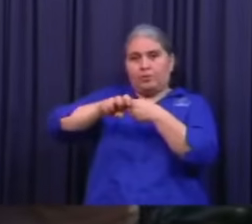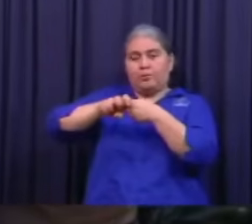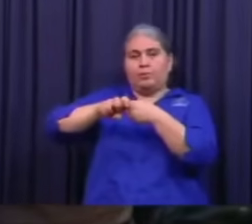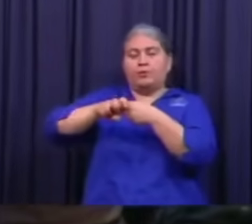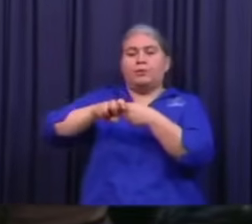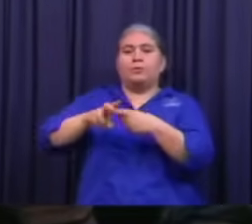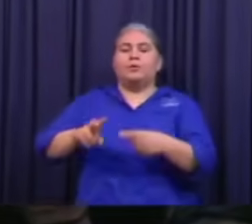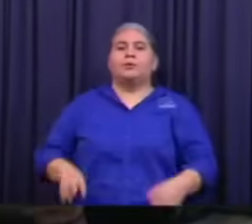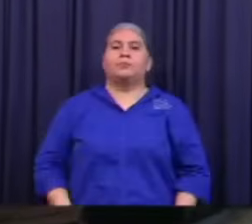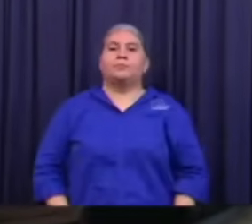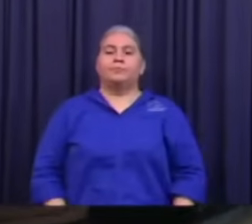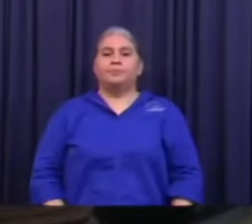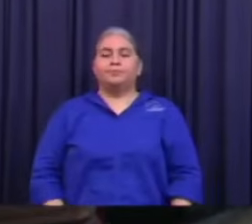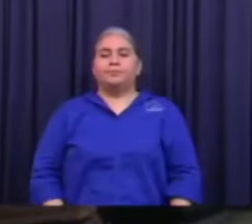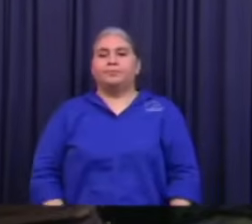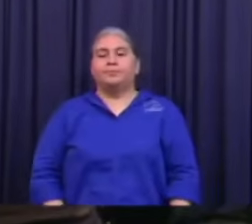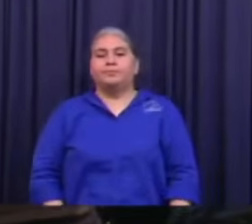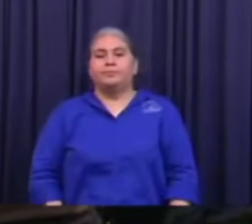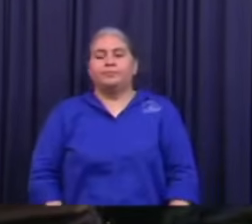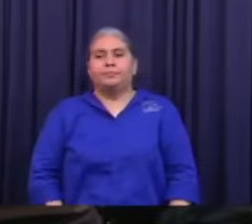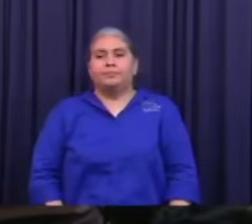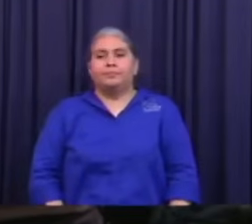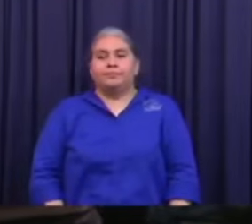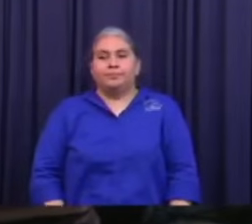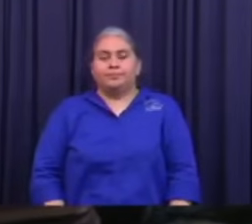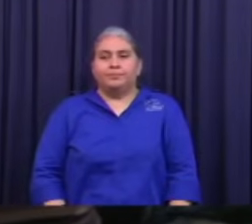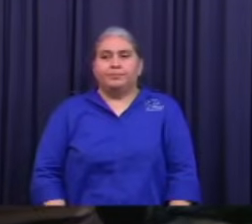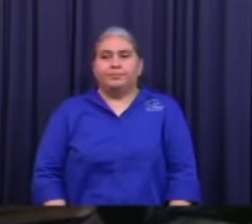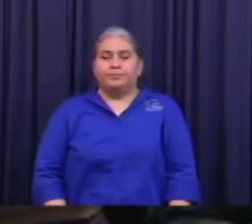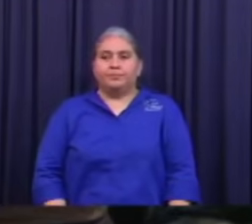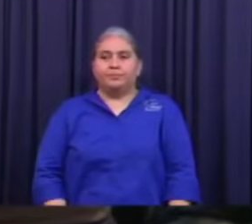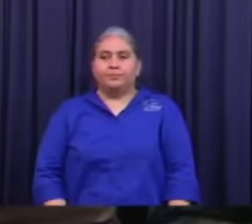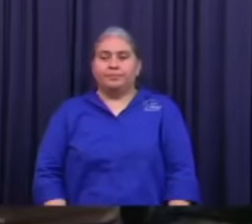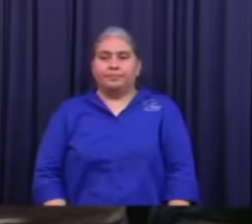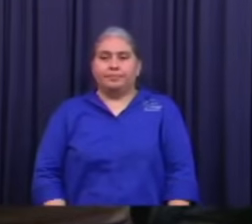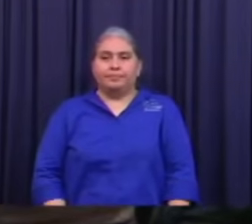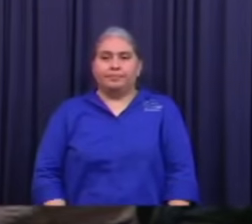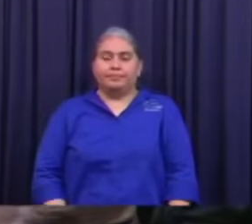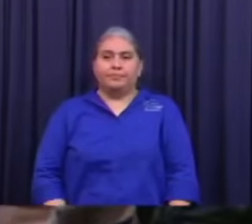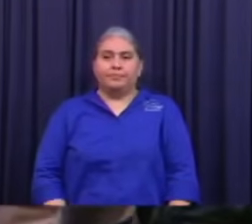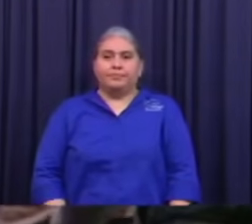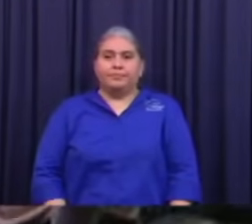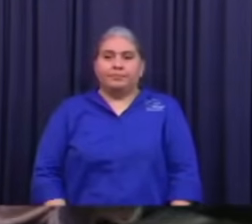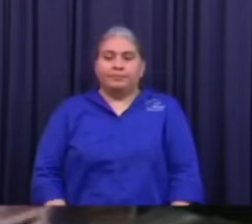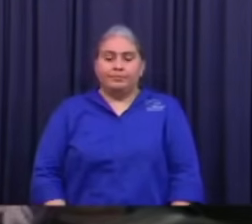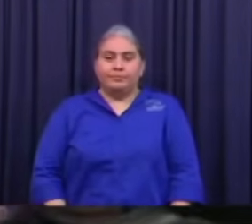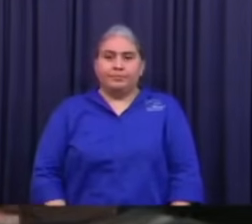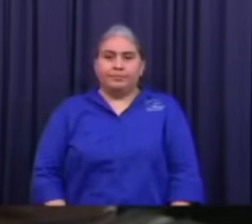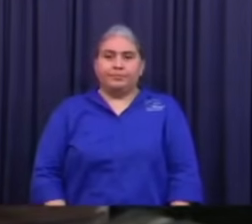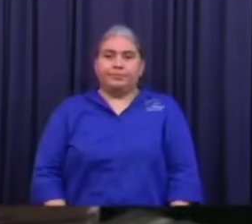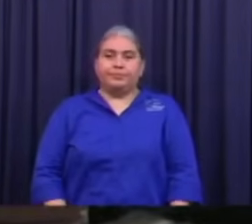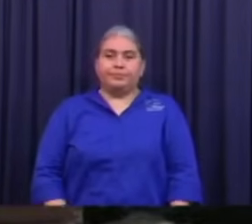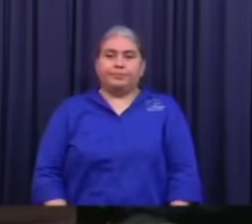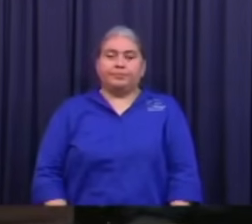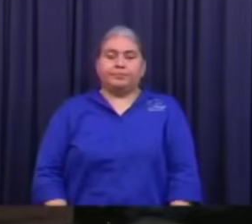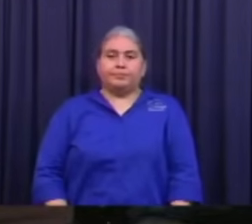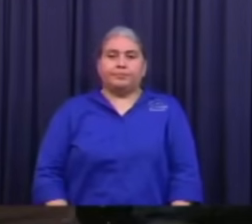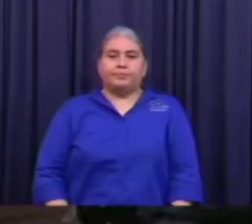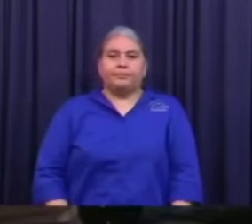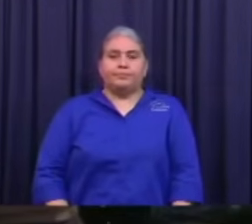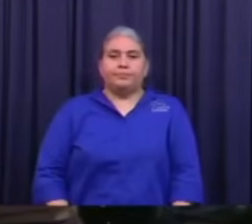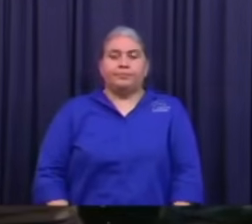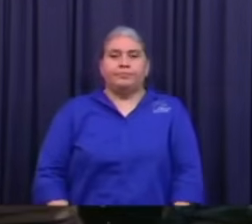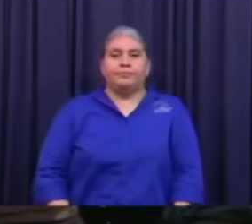ministrar en los pasillos llevando el pan y el vino y mis hermanos eh que me